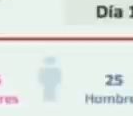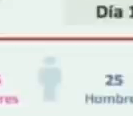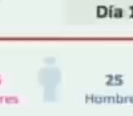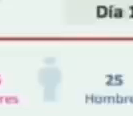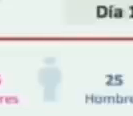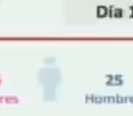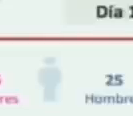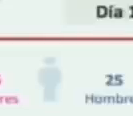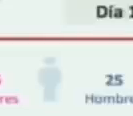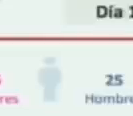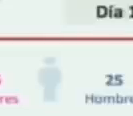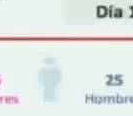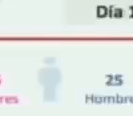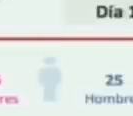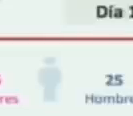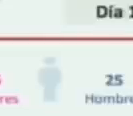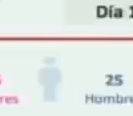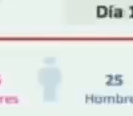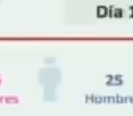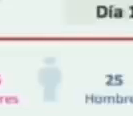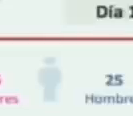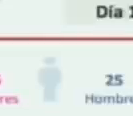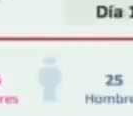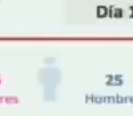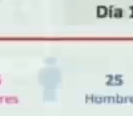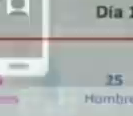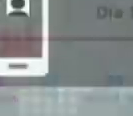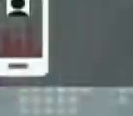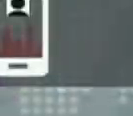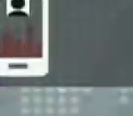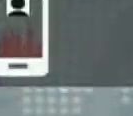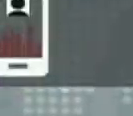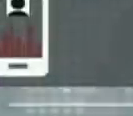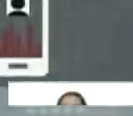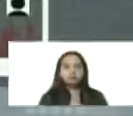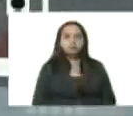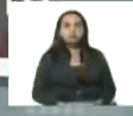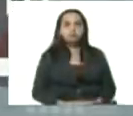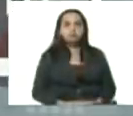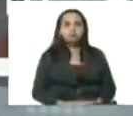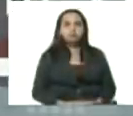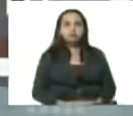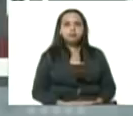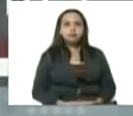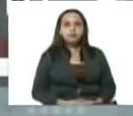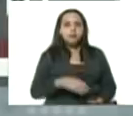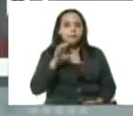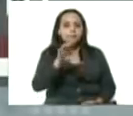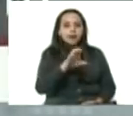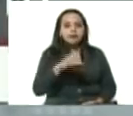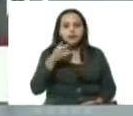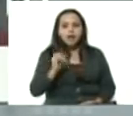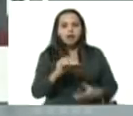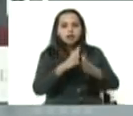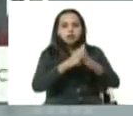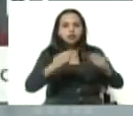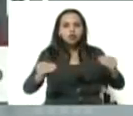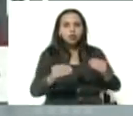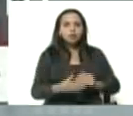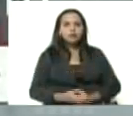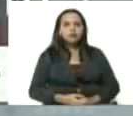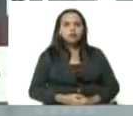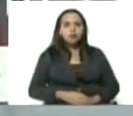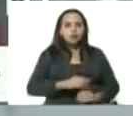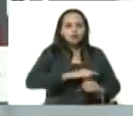Perú 119 casos, Ecuador 96 casos. Son países que están todos en el